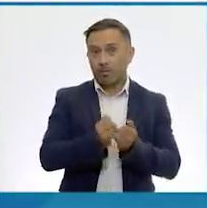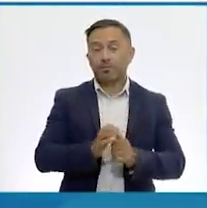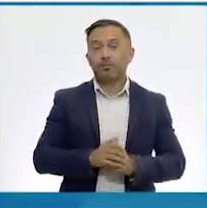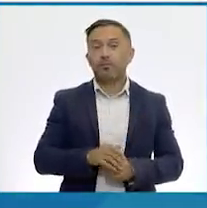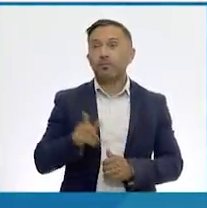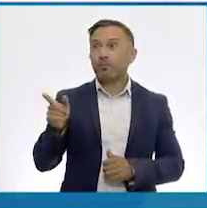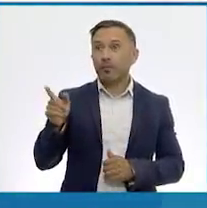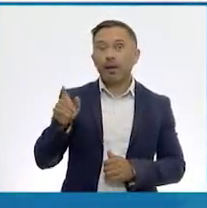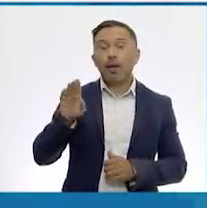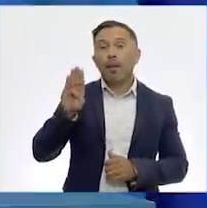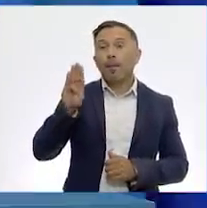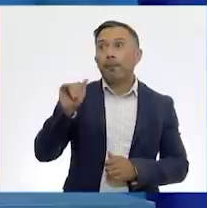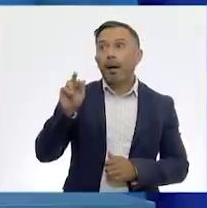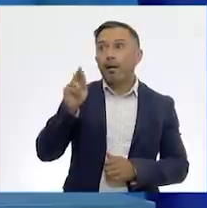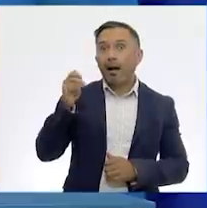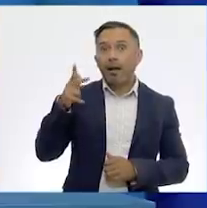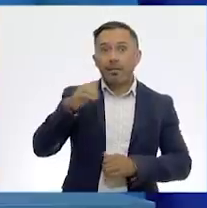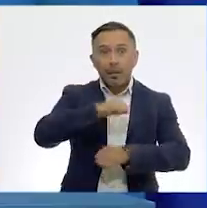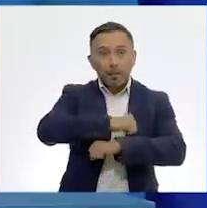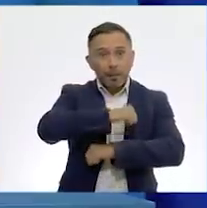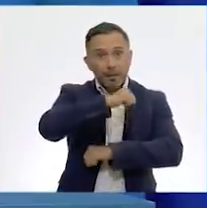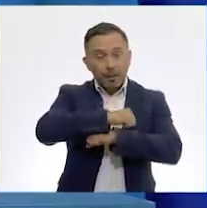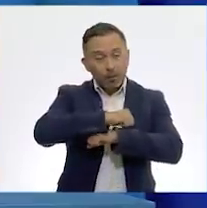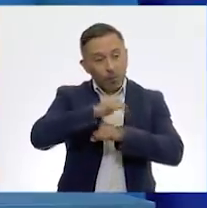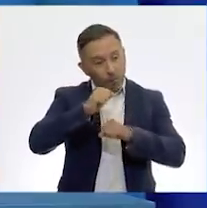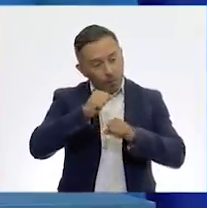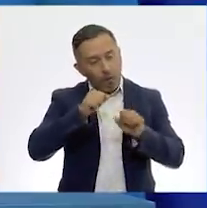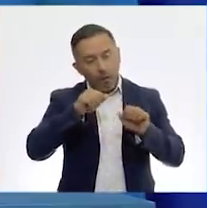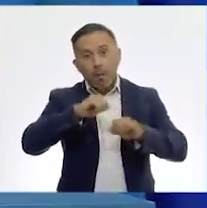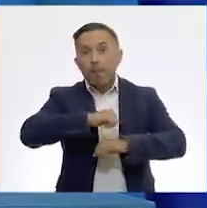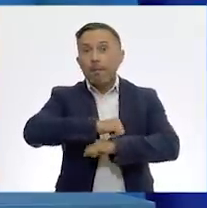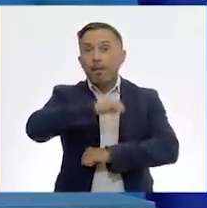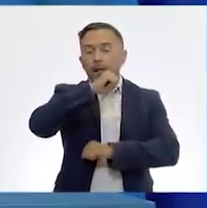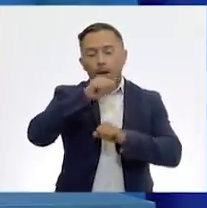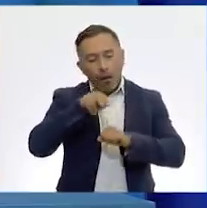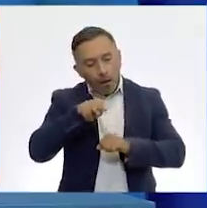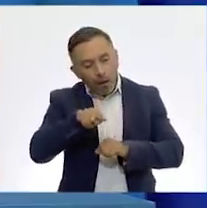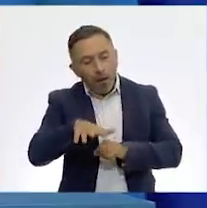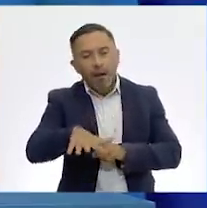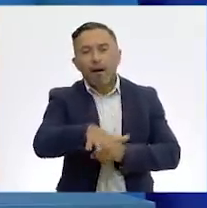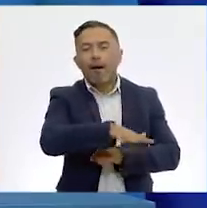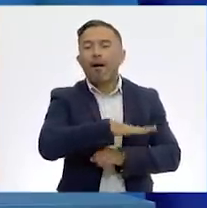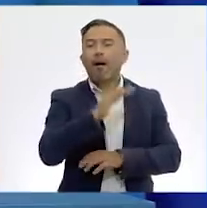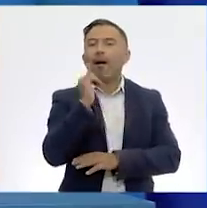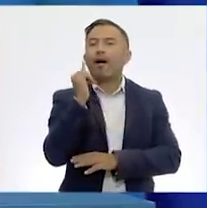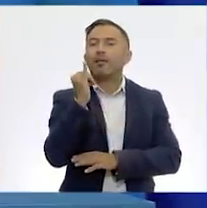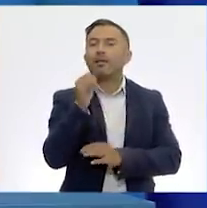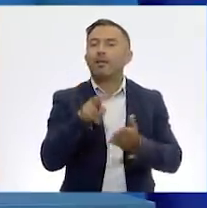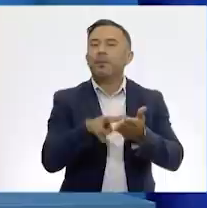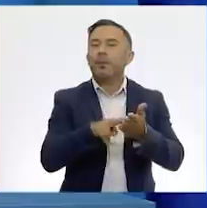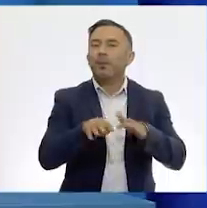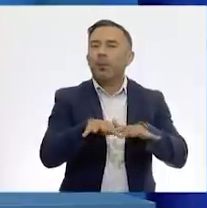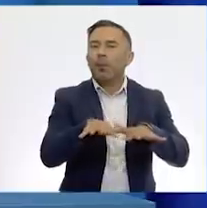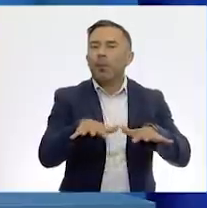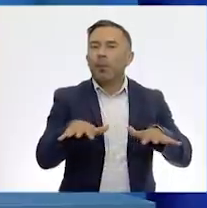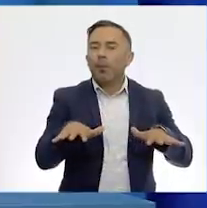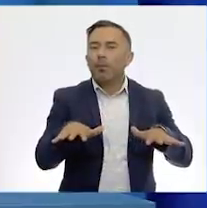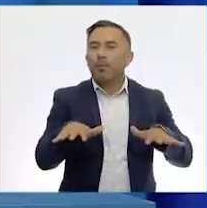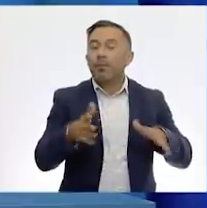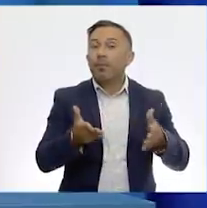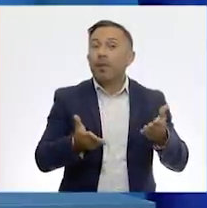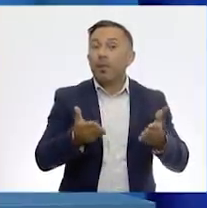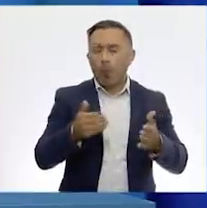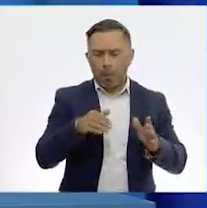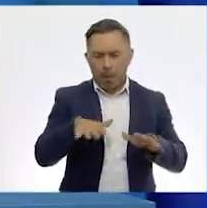Barragán dan hacia el jardín y aunque es un mismo jardín, dependiendo del cuarto en donde tú estés, es como si